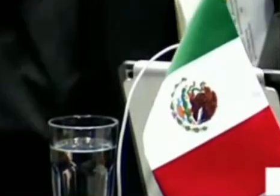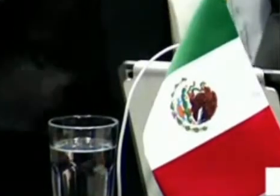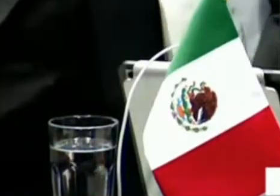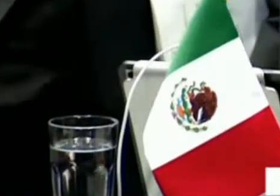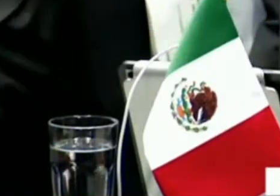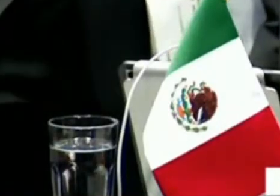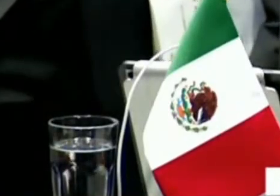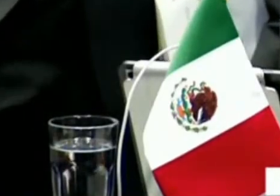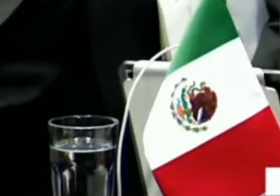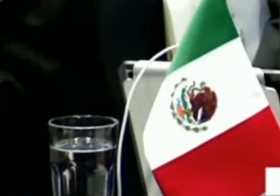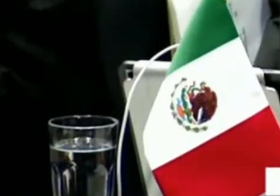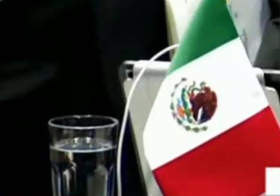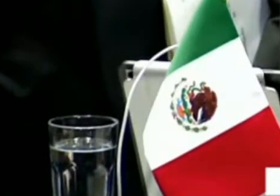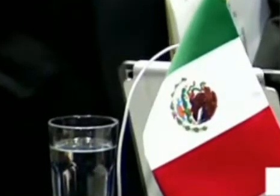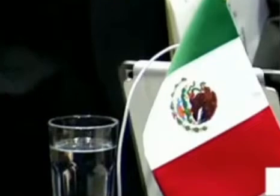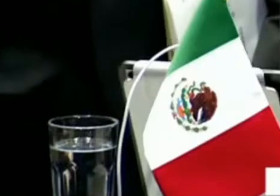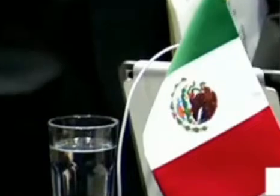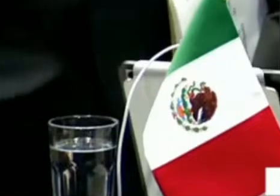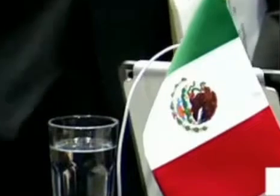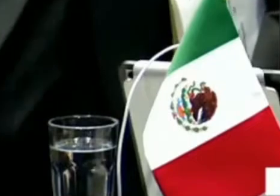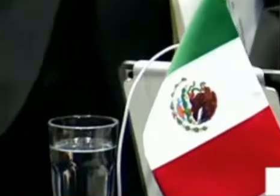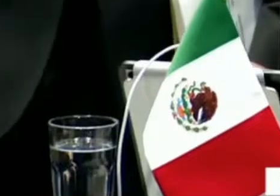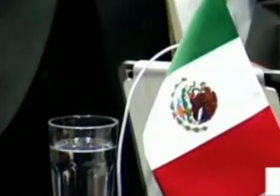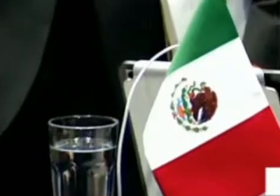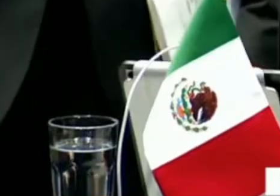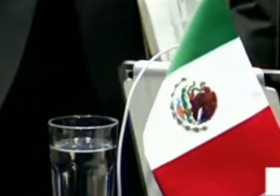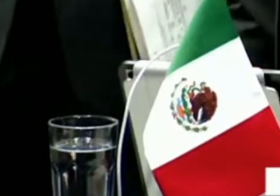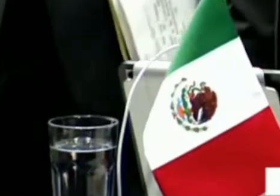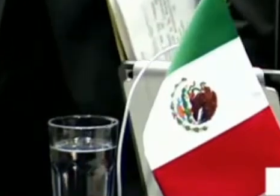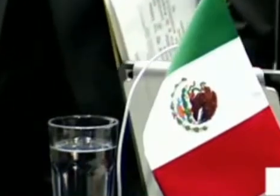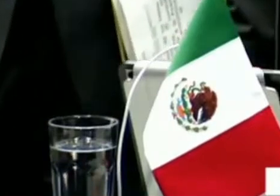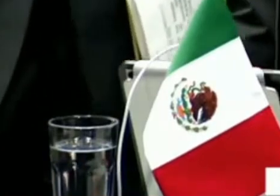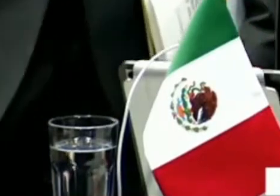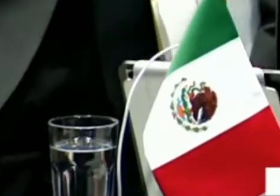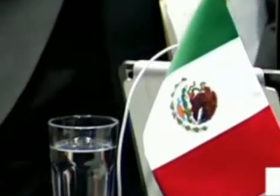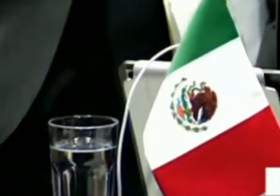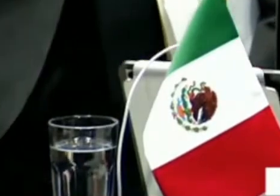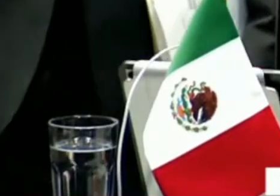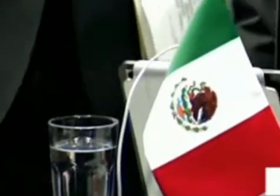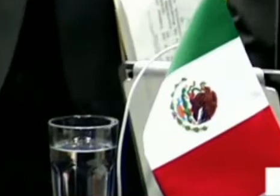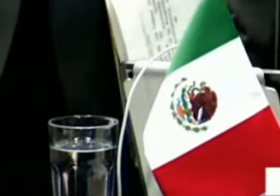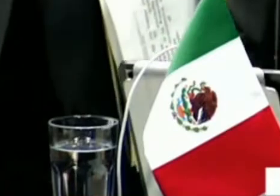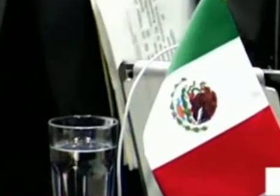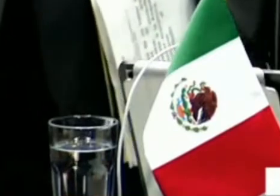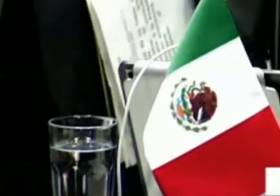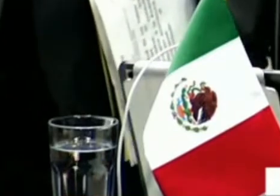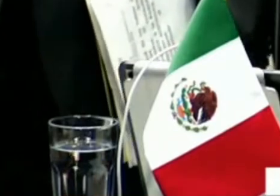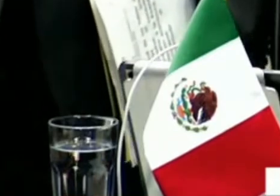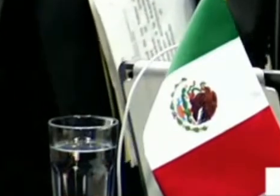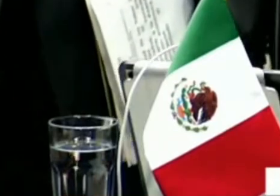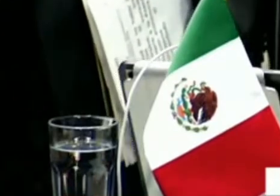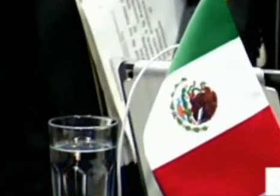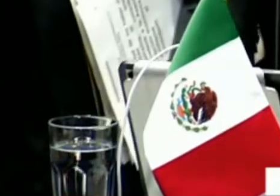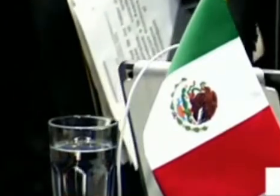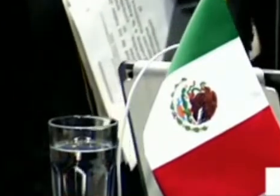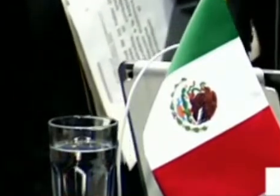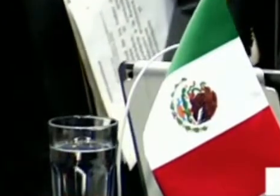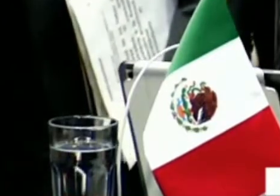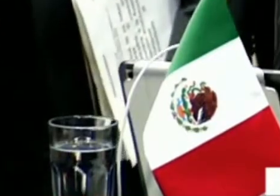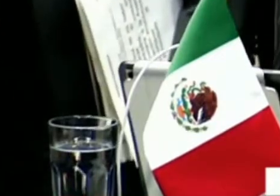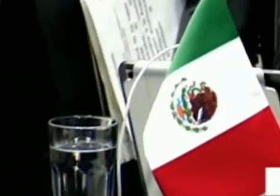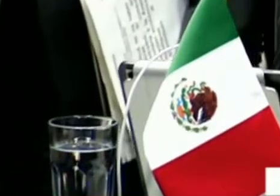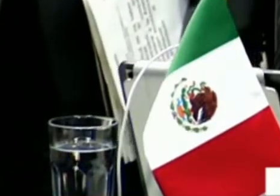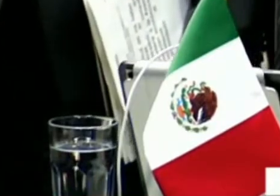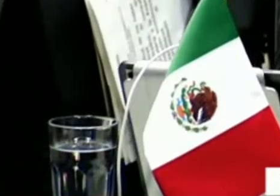al Poder Judicial pues va a desmantelar a un grupúsculo, porque es un grupúsculo, hay que decirlo con todas